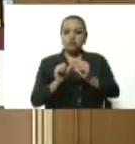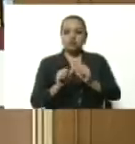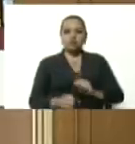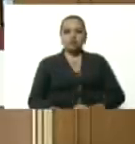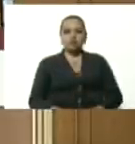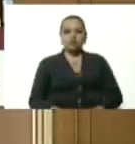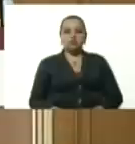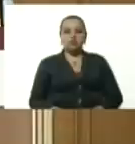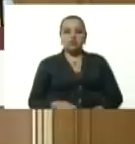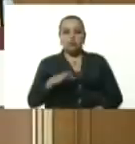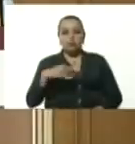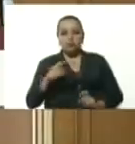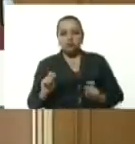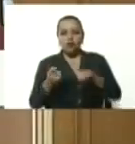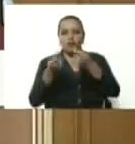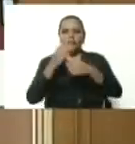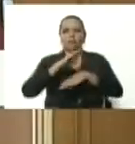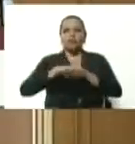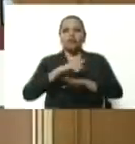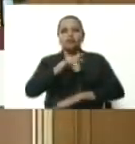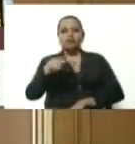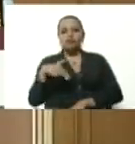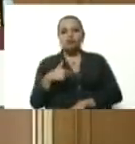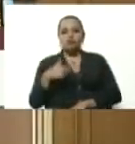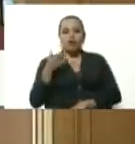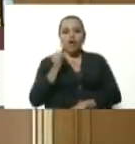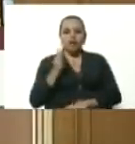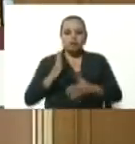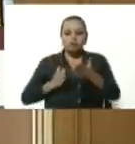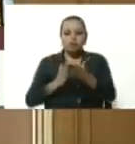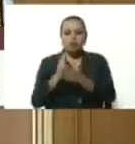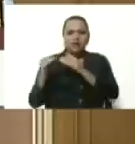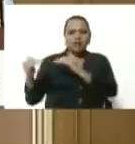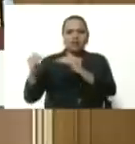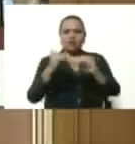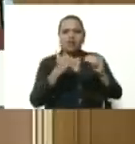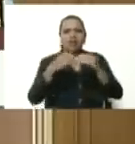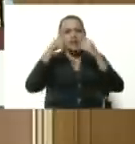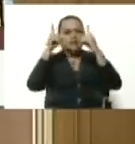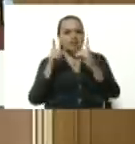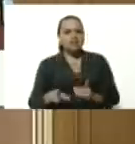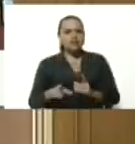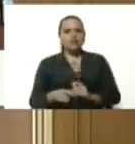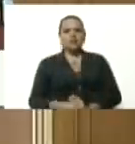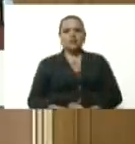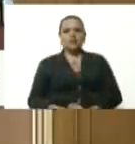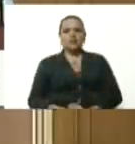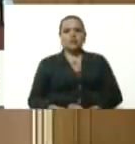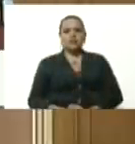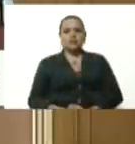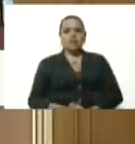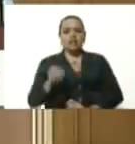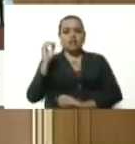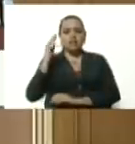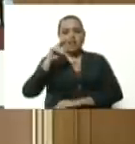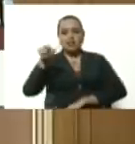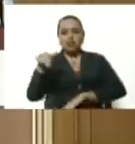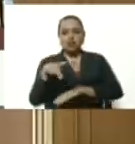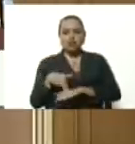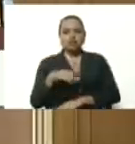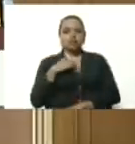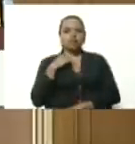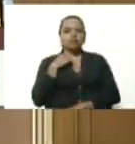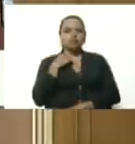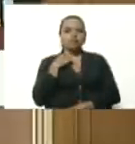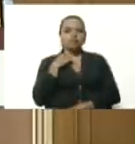de recuperación, porque nosotros nos preparamos para estabilizar definitivamente al poder legislativo venezolano,